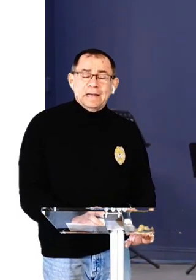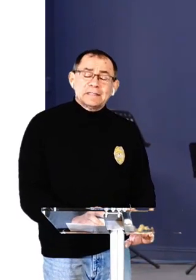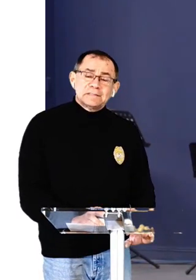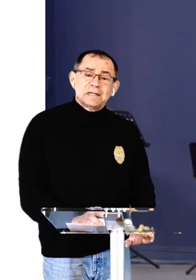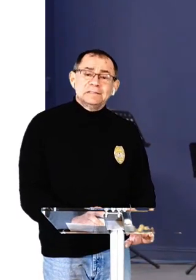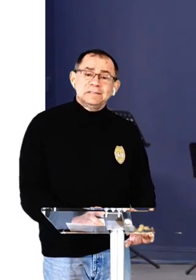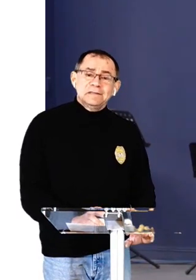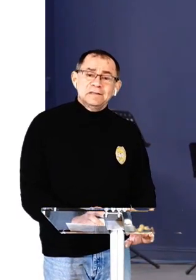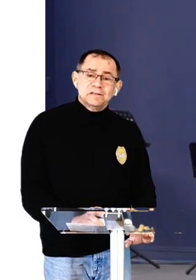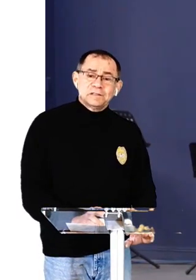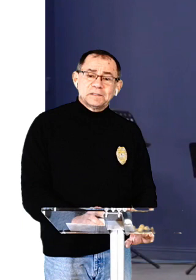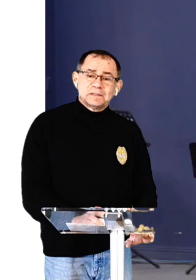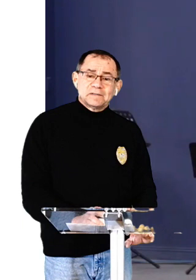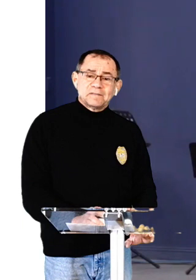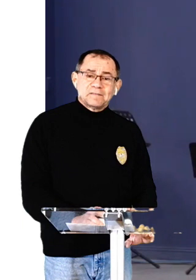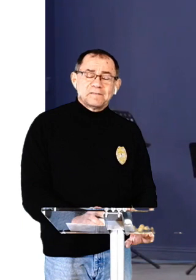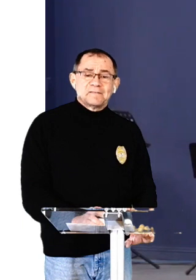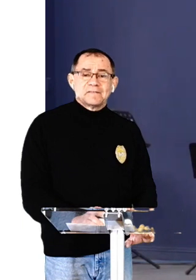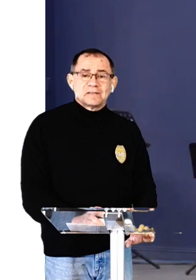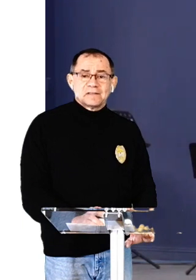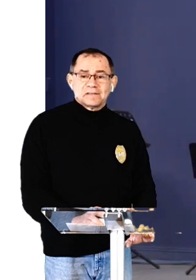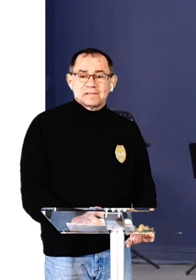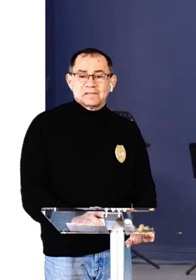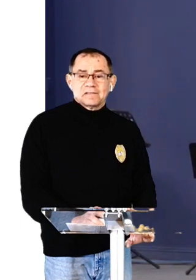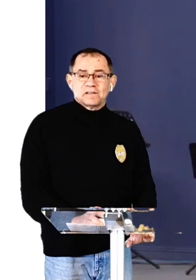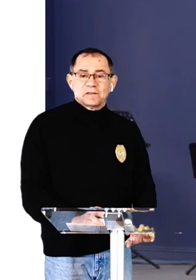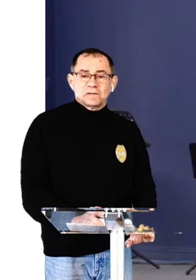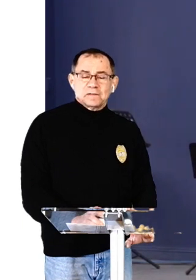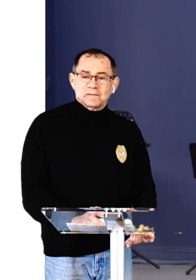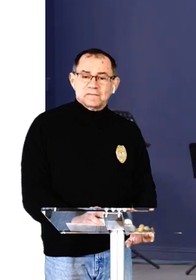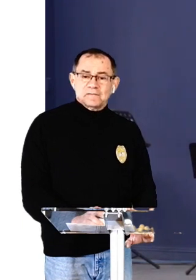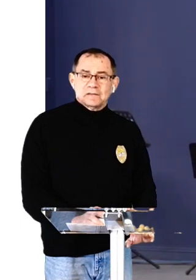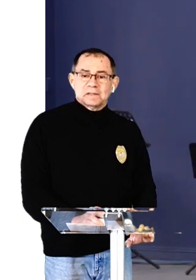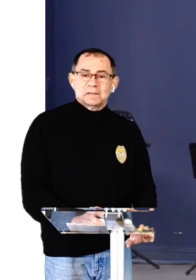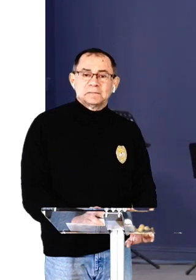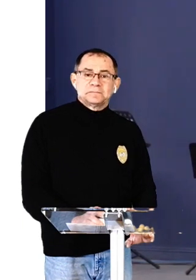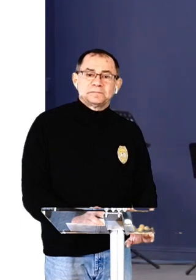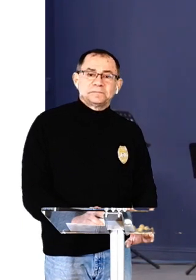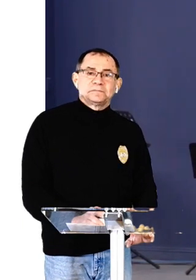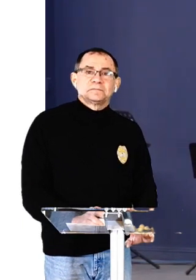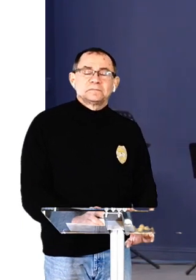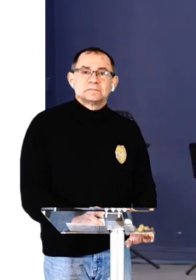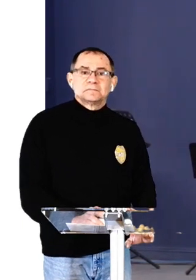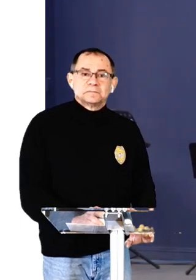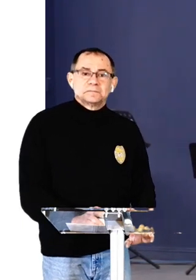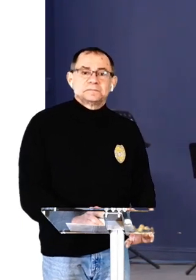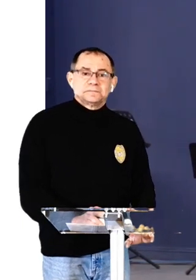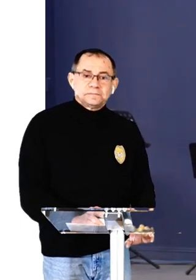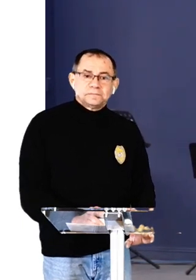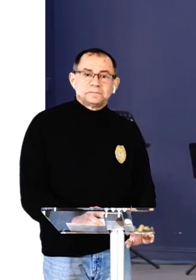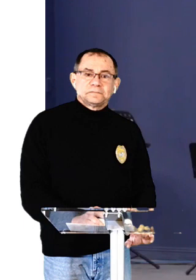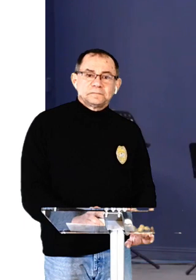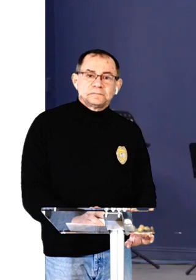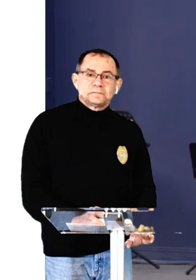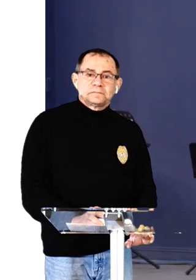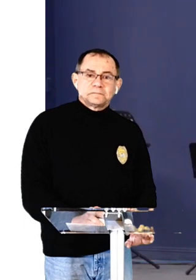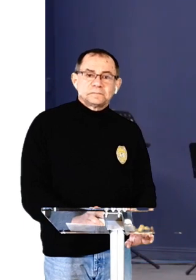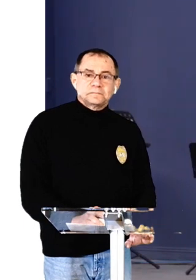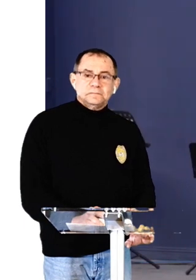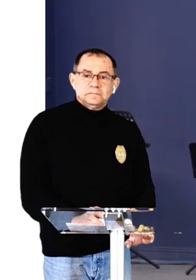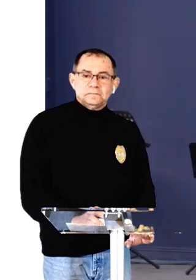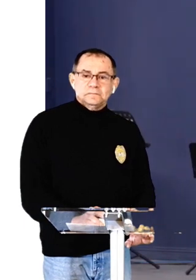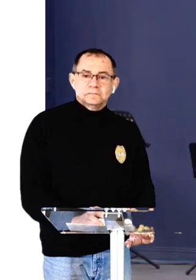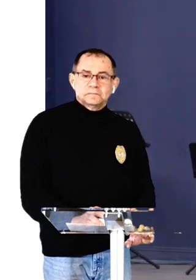Que el mundo se debe cambiar. Uno de los énfasis que el Ministerio de Cristo Libera hace es que queremos que desde que